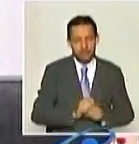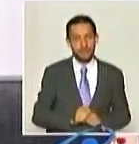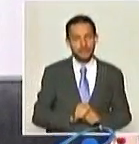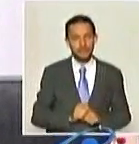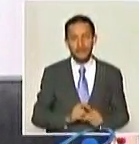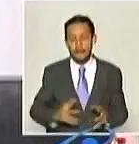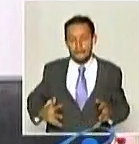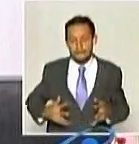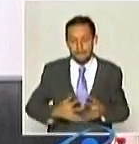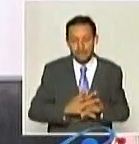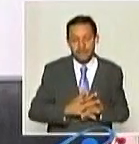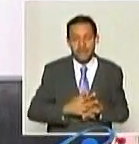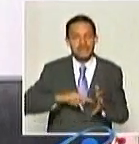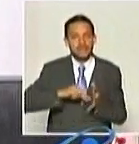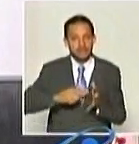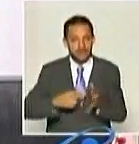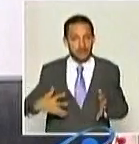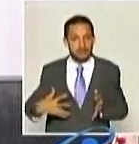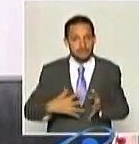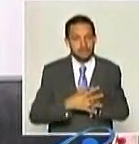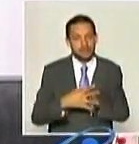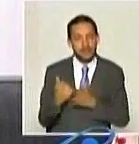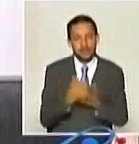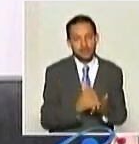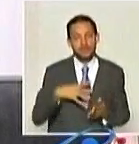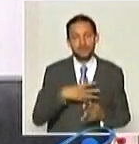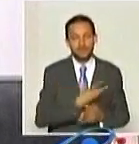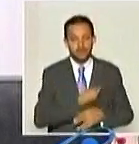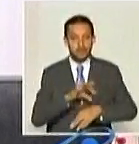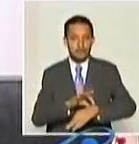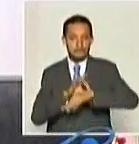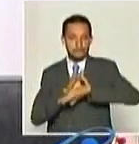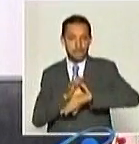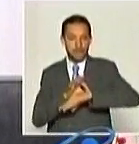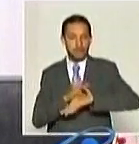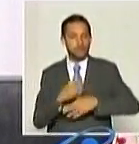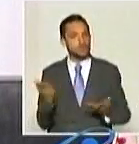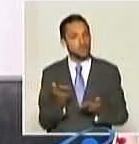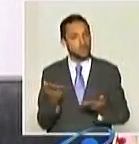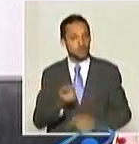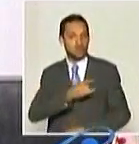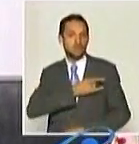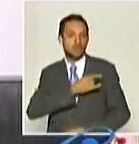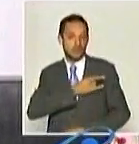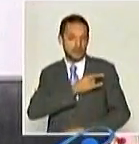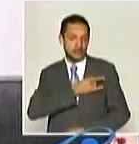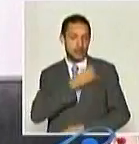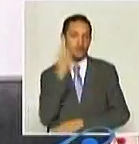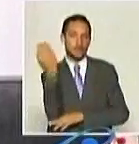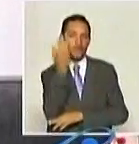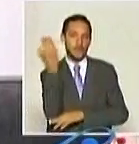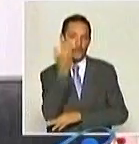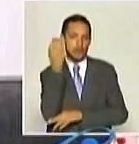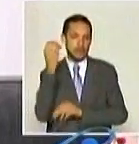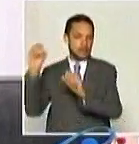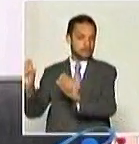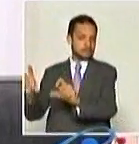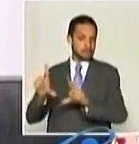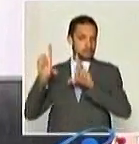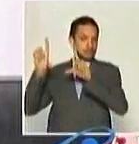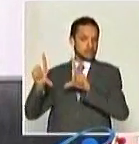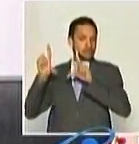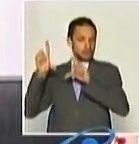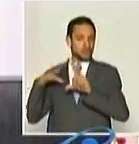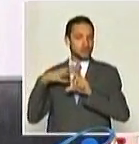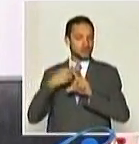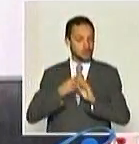integrativa? Porque nosotros como médicos somos médicos generales egresados de universidades colombianas y que nos hemos dedicado a